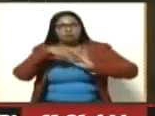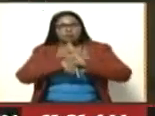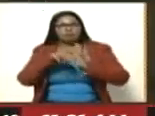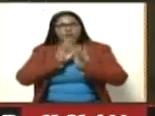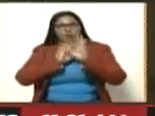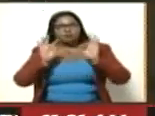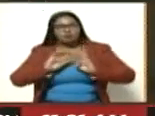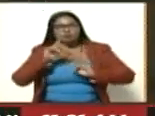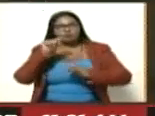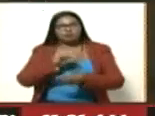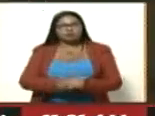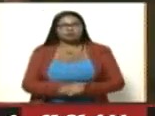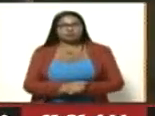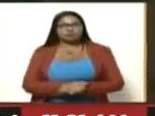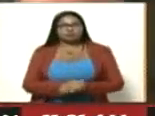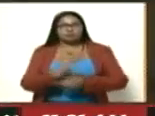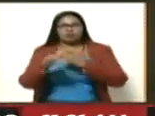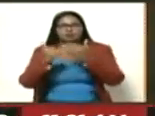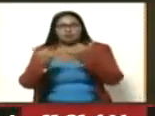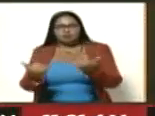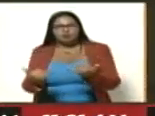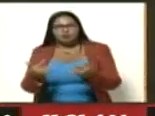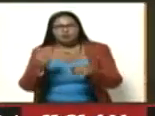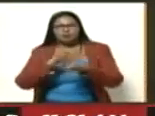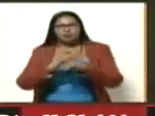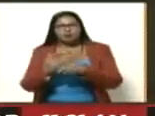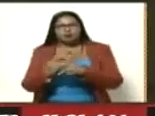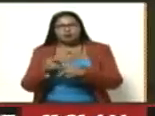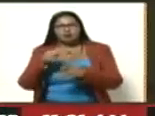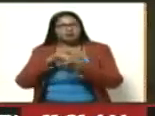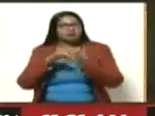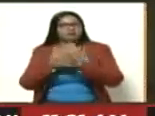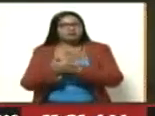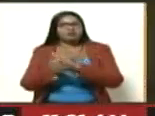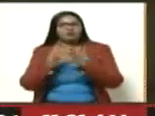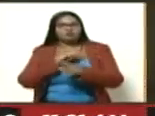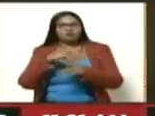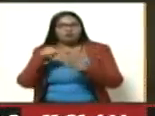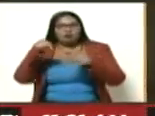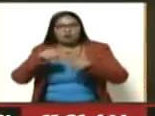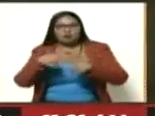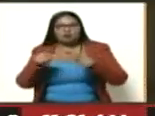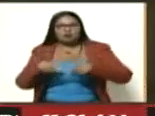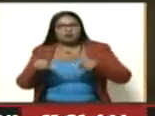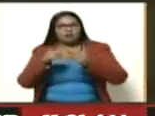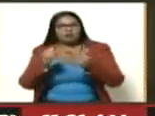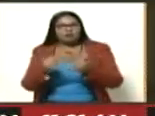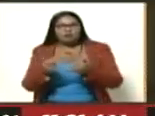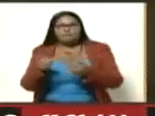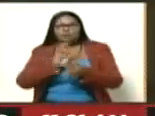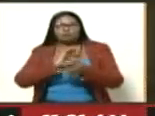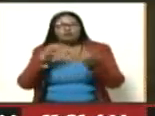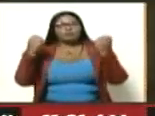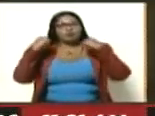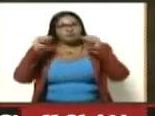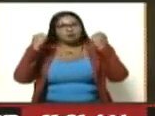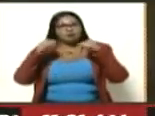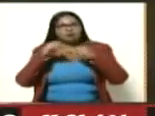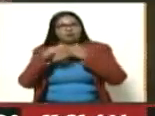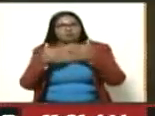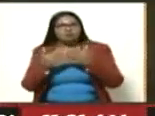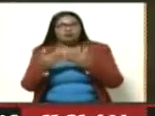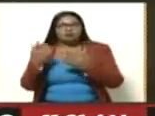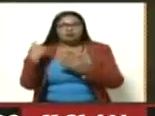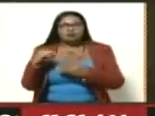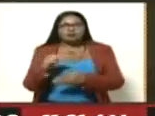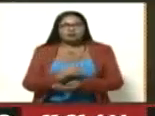aquí. Porque el hecho de que estemos aquí es parte de esa preparación del comandante Hugo Chávez,